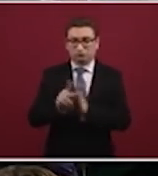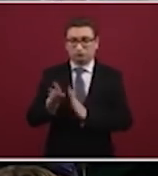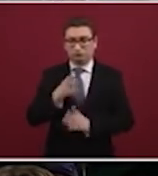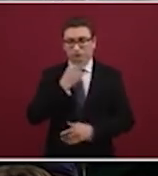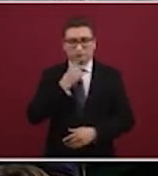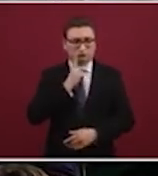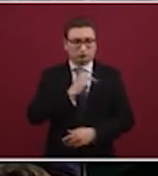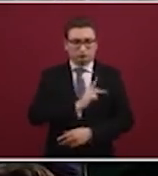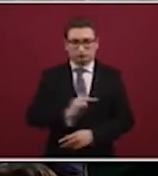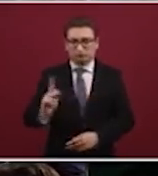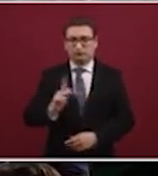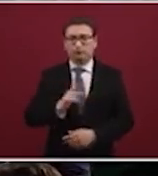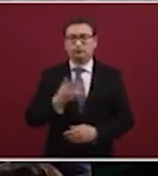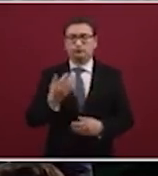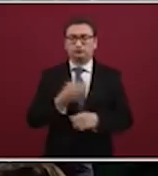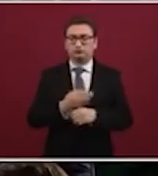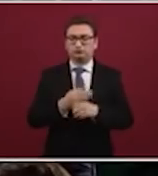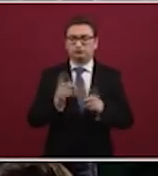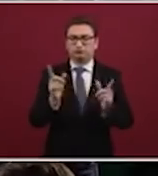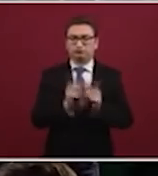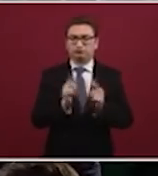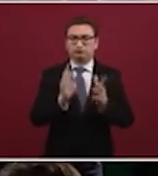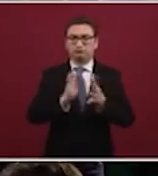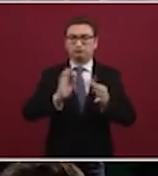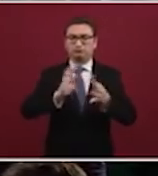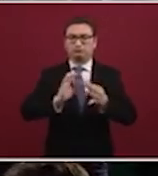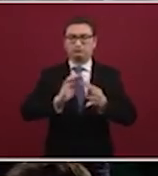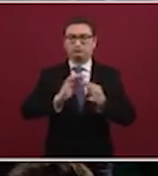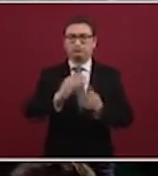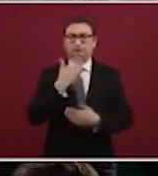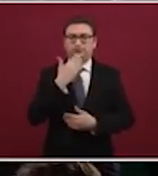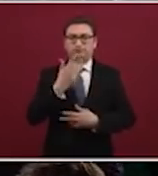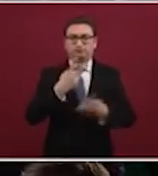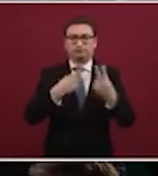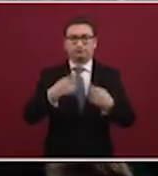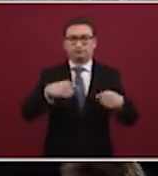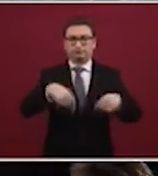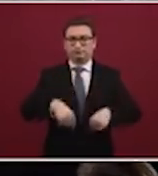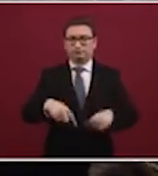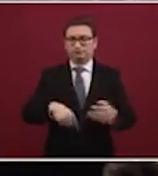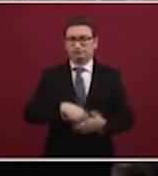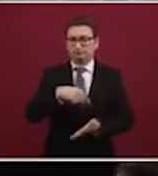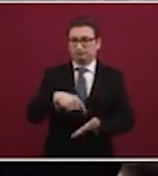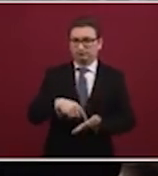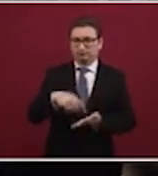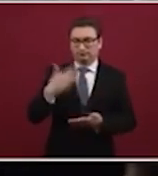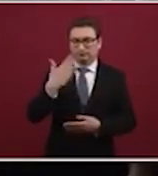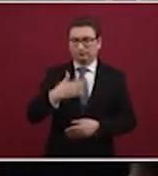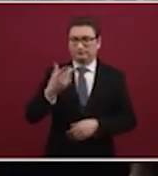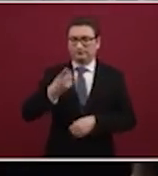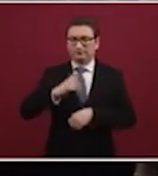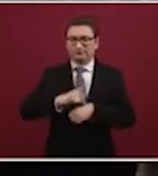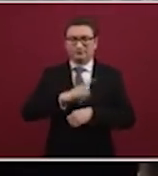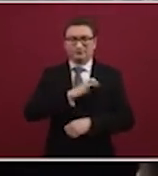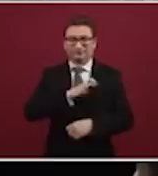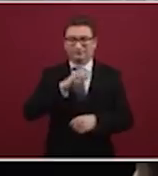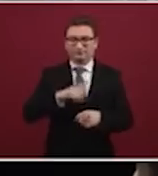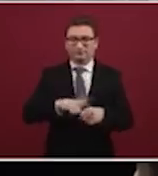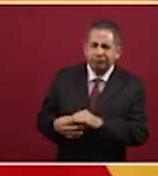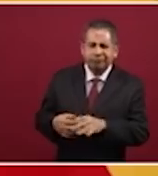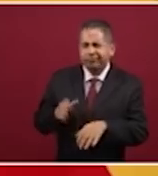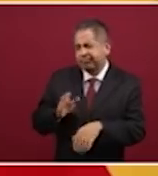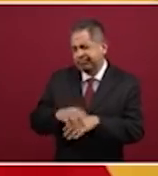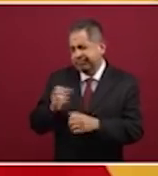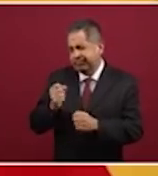España Global, Irene Lozano, Ernesto Casanova, presidente del Ateneo Español, y el embajador de España en México, Juan López Dóriga